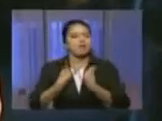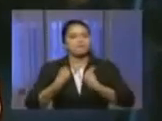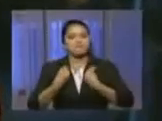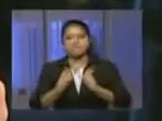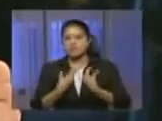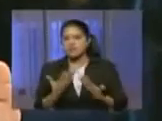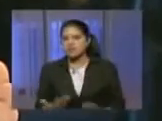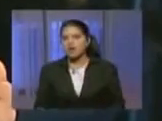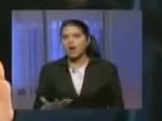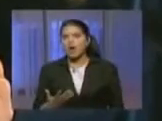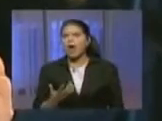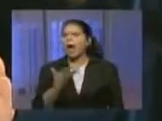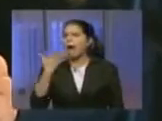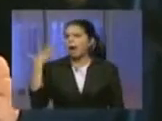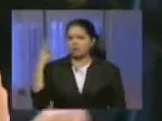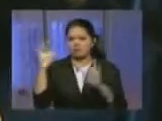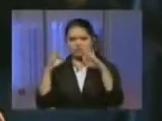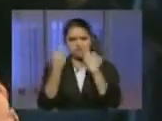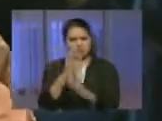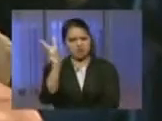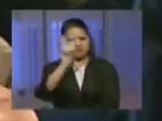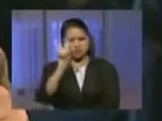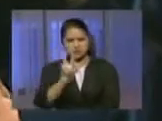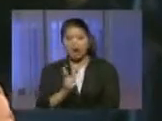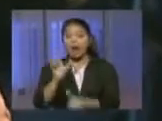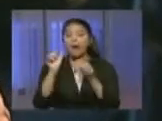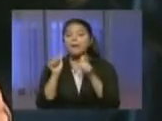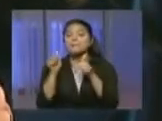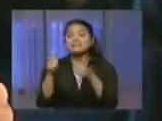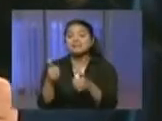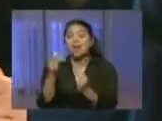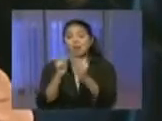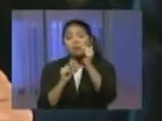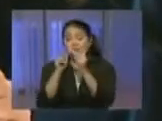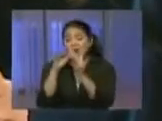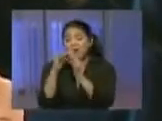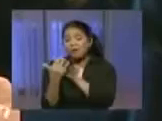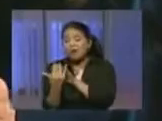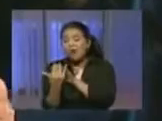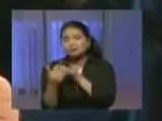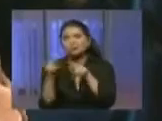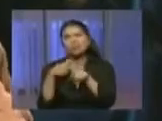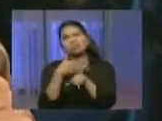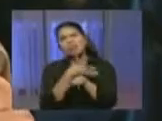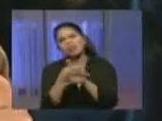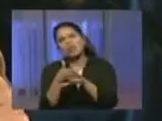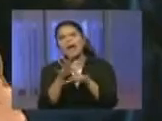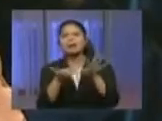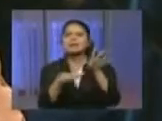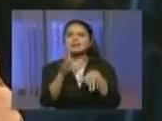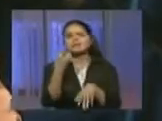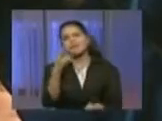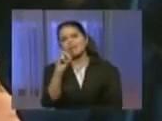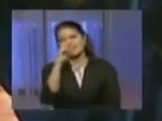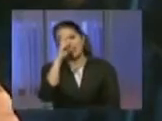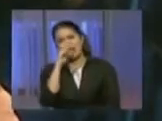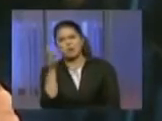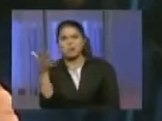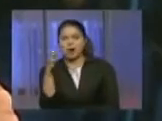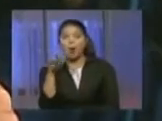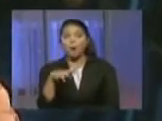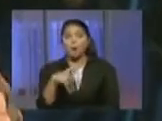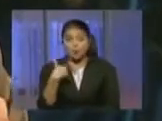venezolana antes comenzaba con un rancho y tardaba 15 20 años para lograr